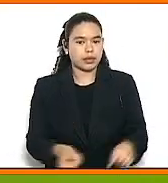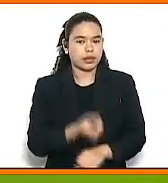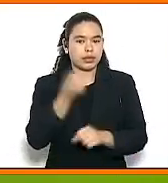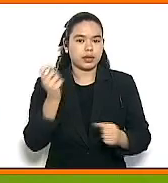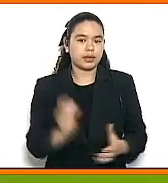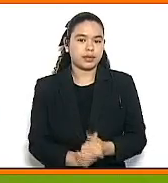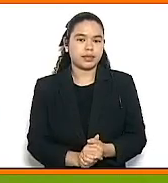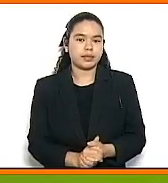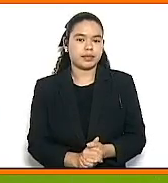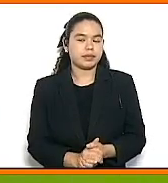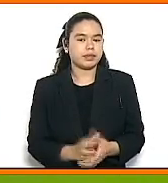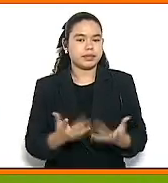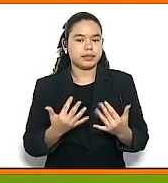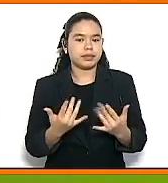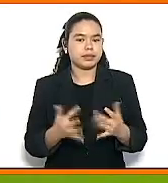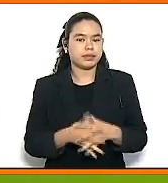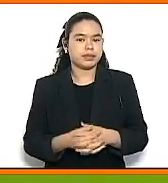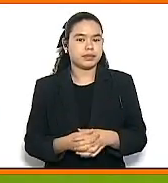es...